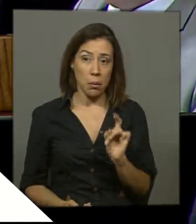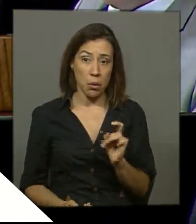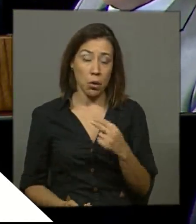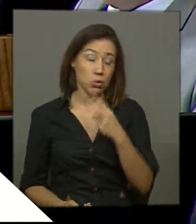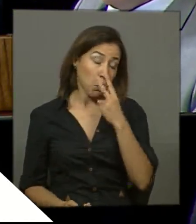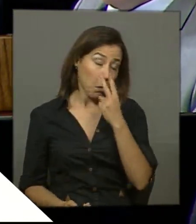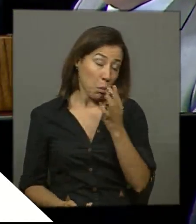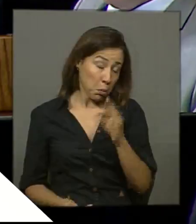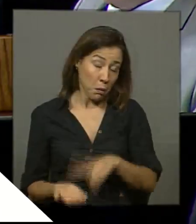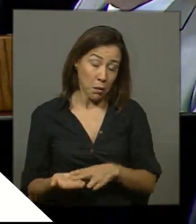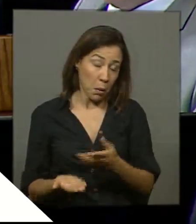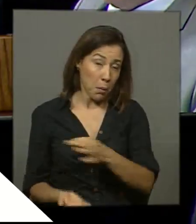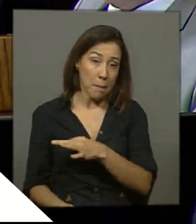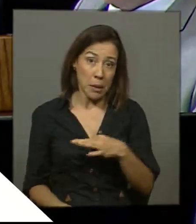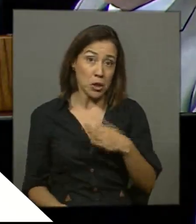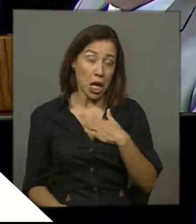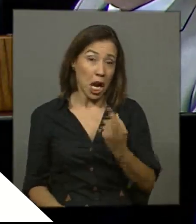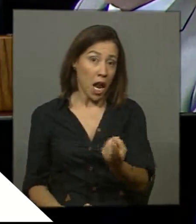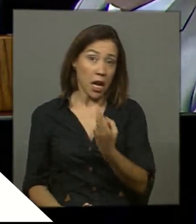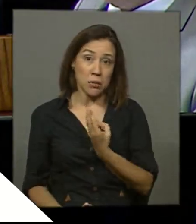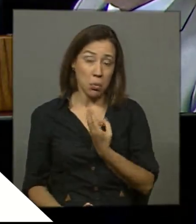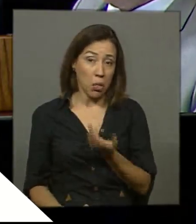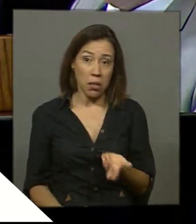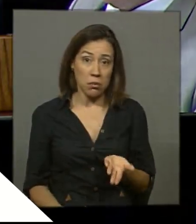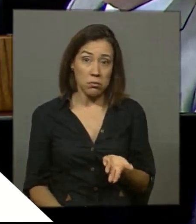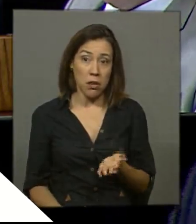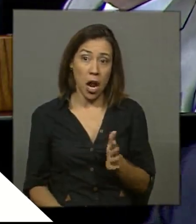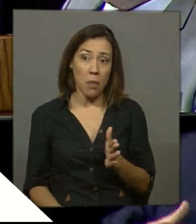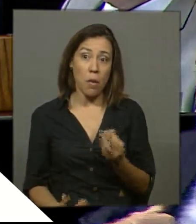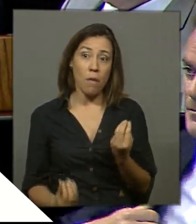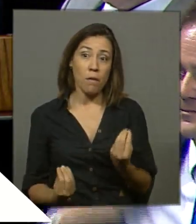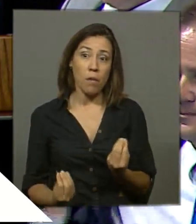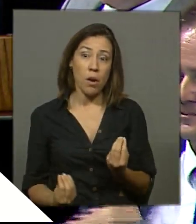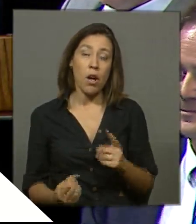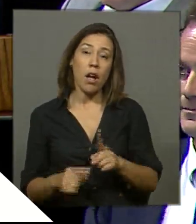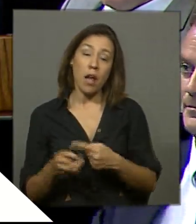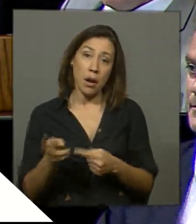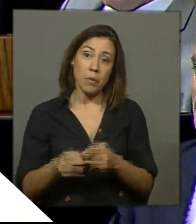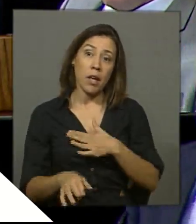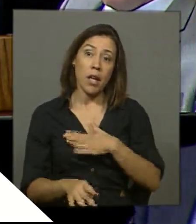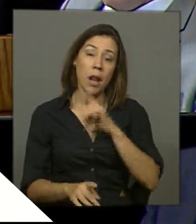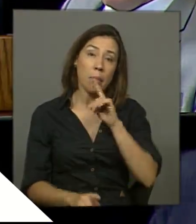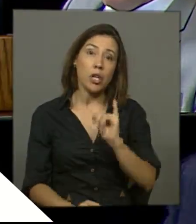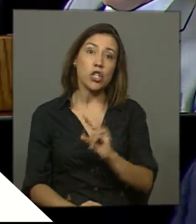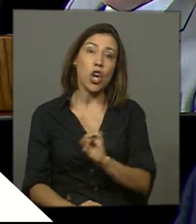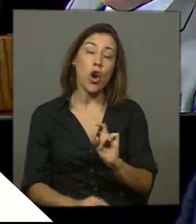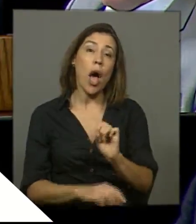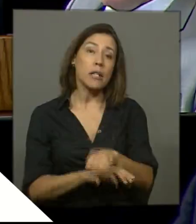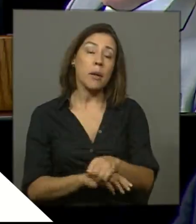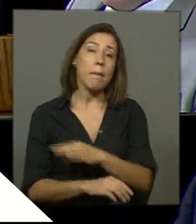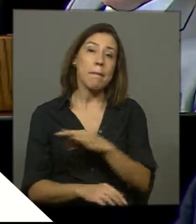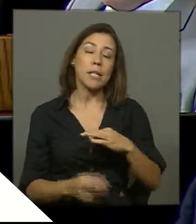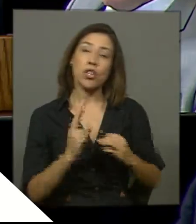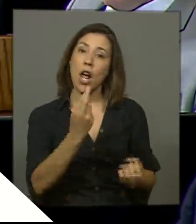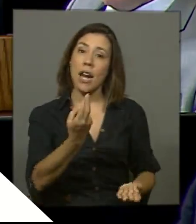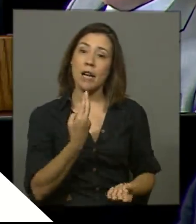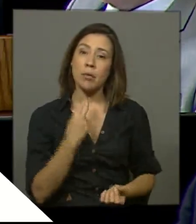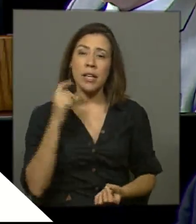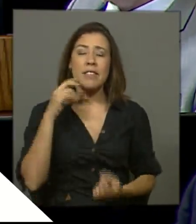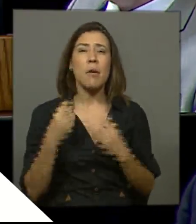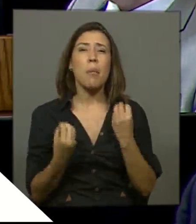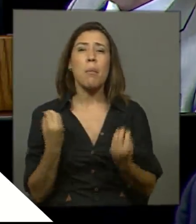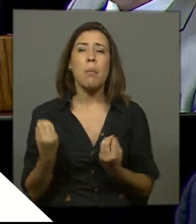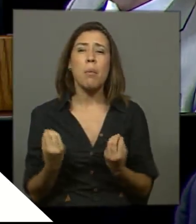veo sinceramente que el ministro quiere responder presidente quizás sea bueno que nuevamente le pregunte si acepta que el ministro responda algo sabe por